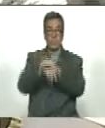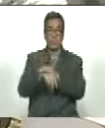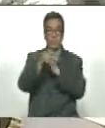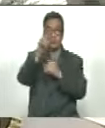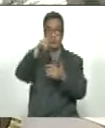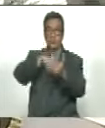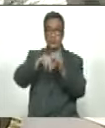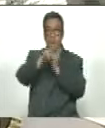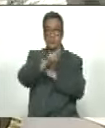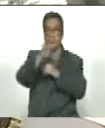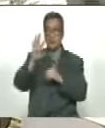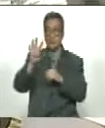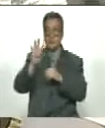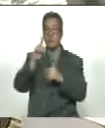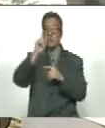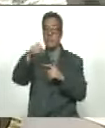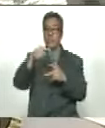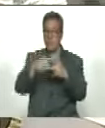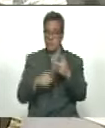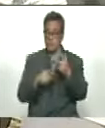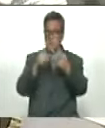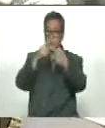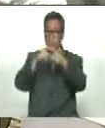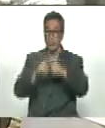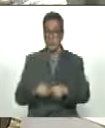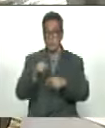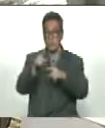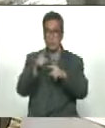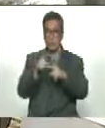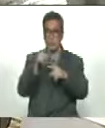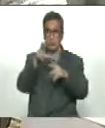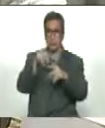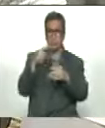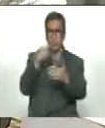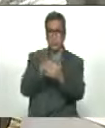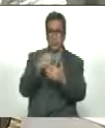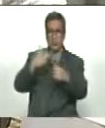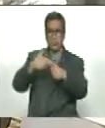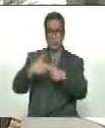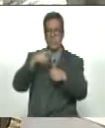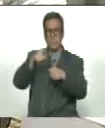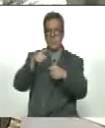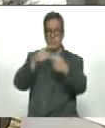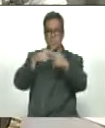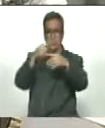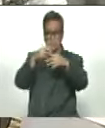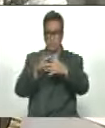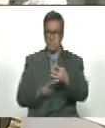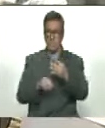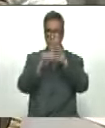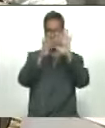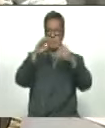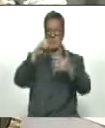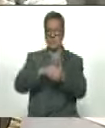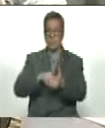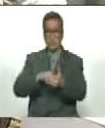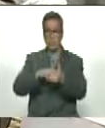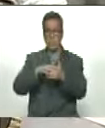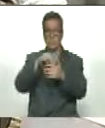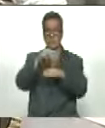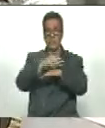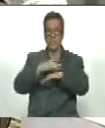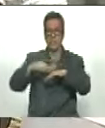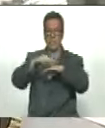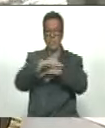de 2024. Encontramos también que el presupuesto subestima el ingreso petrolero cuando sacamos la cuenta de los 700.000 barriles que dice el